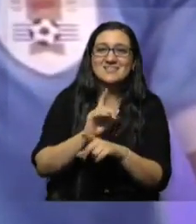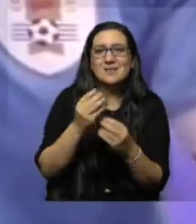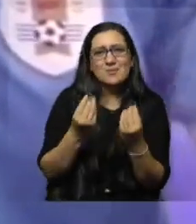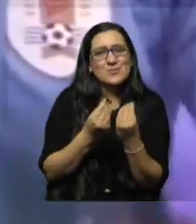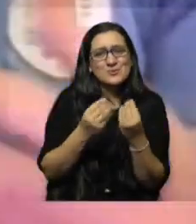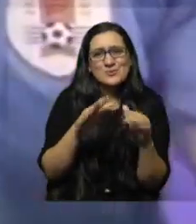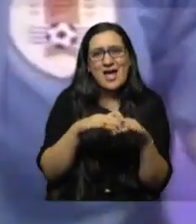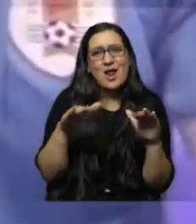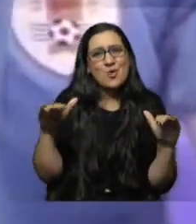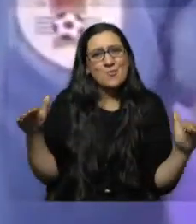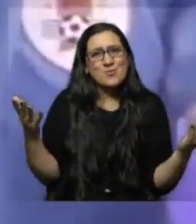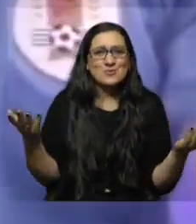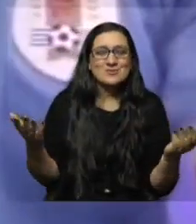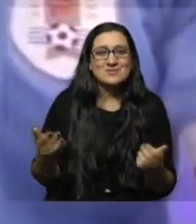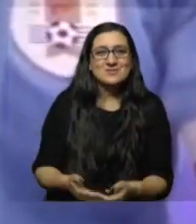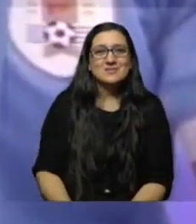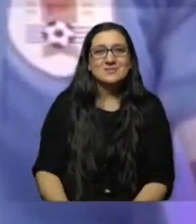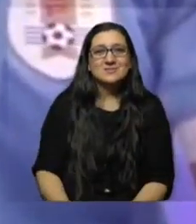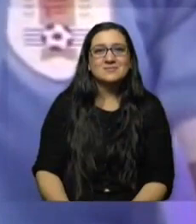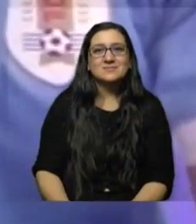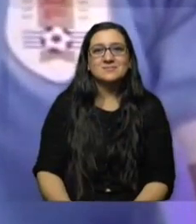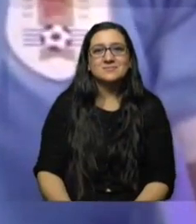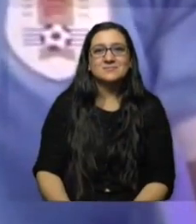alumnos. Claro. Y se recibió una canción de un minuto.